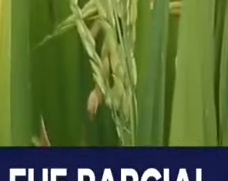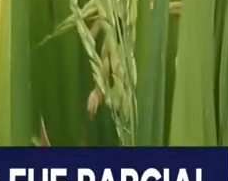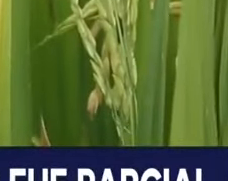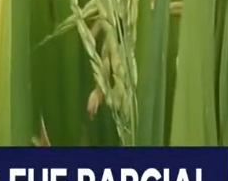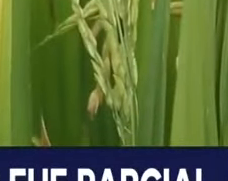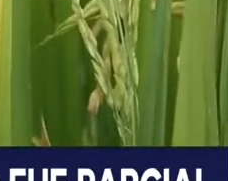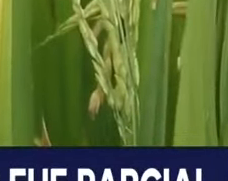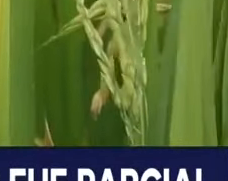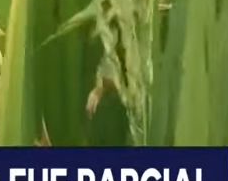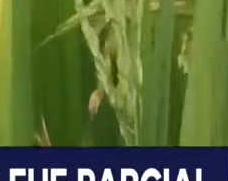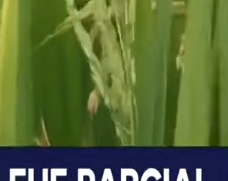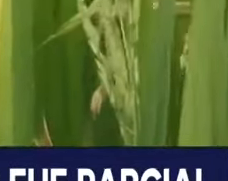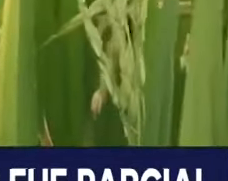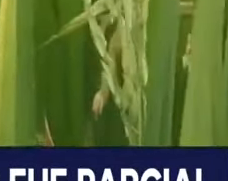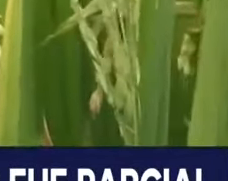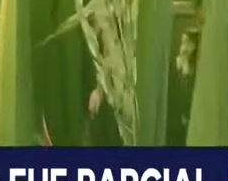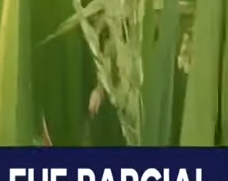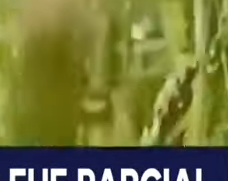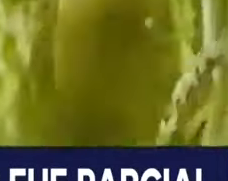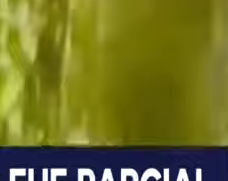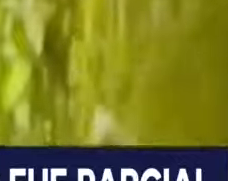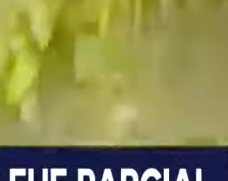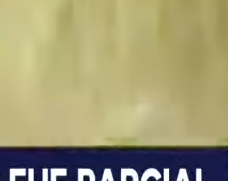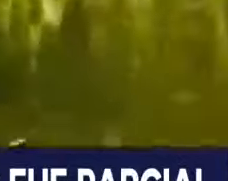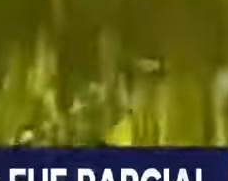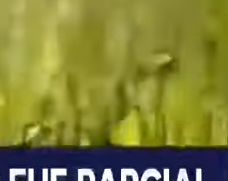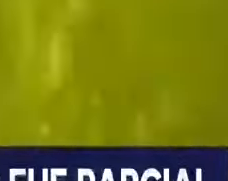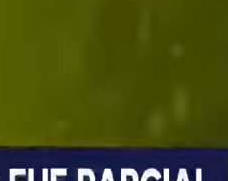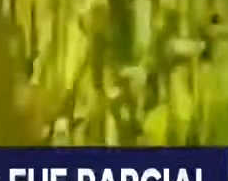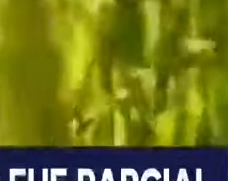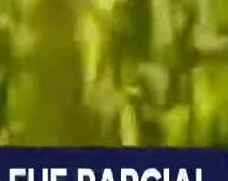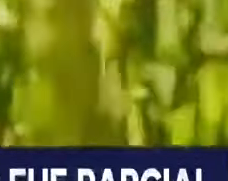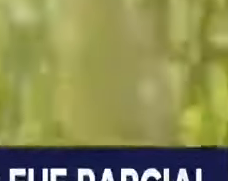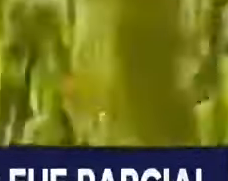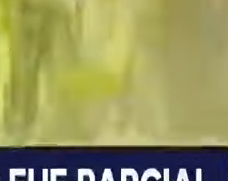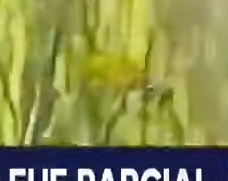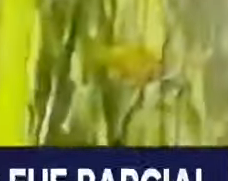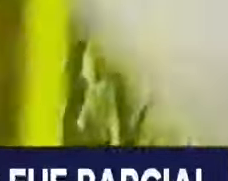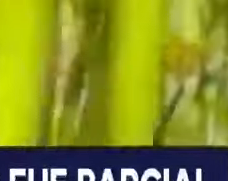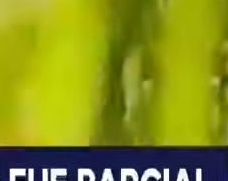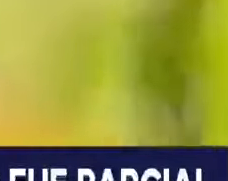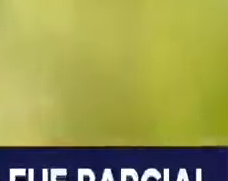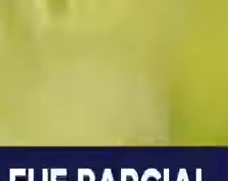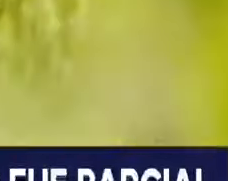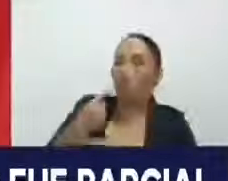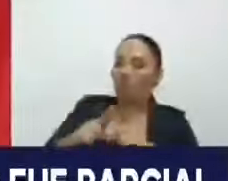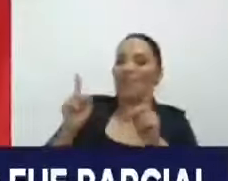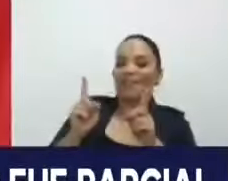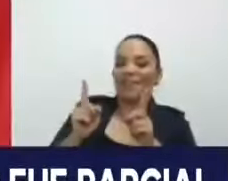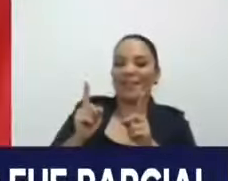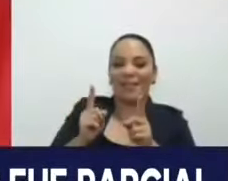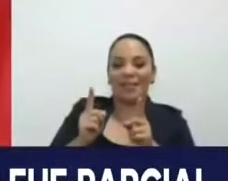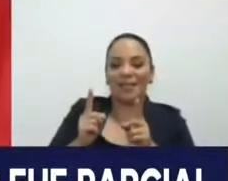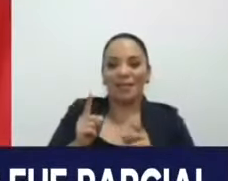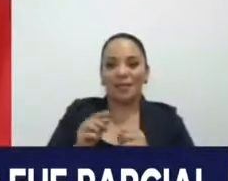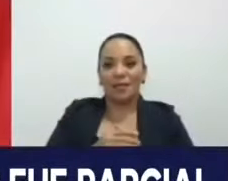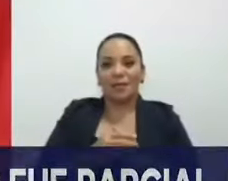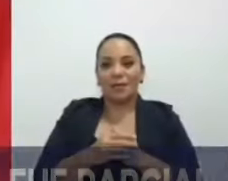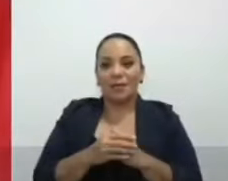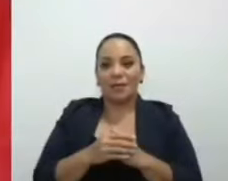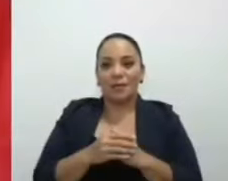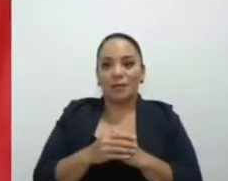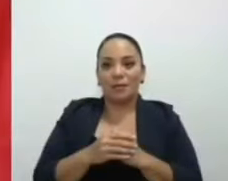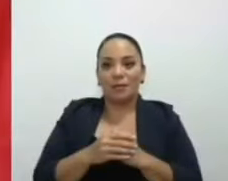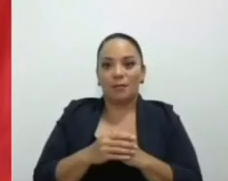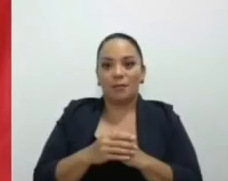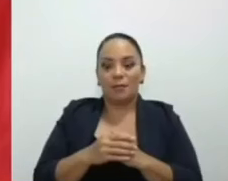ofenderlo Ah de acuerdo no me criticó me ofendió es diferente yo puedo no estar de acuerdo con usted pero decir que usted es un mentiroso un